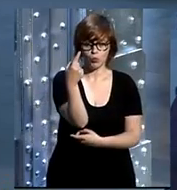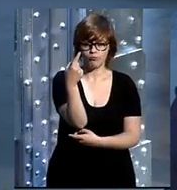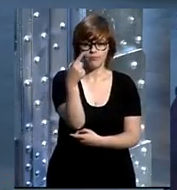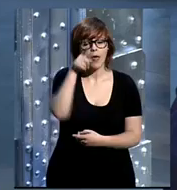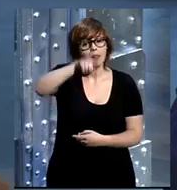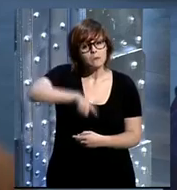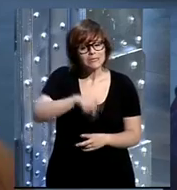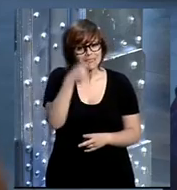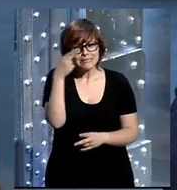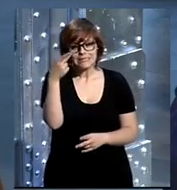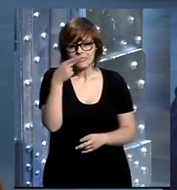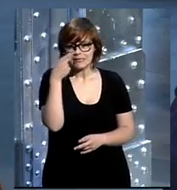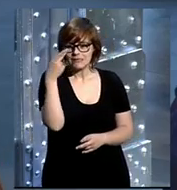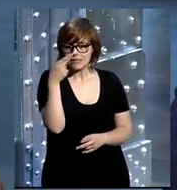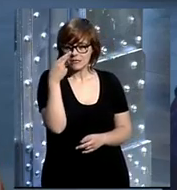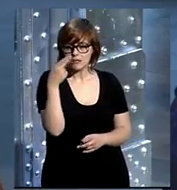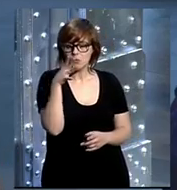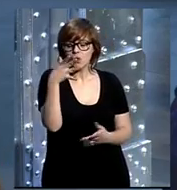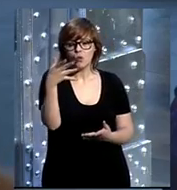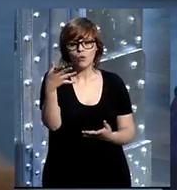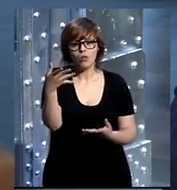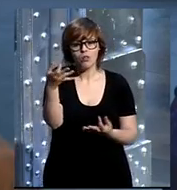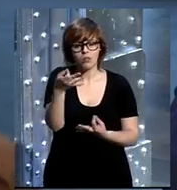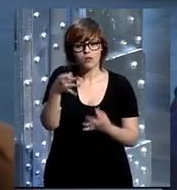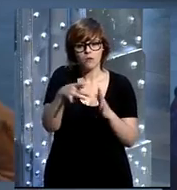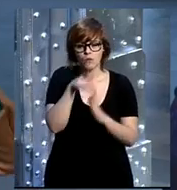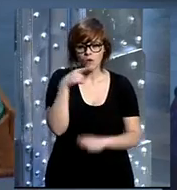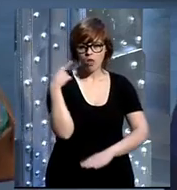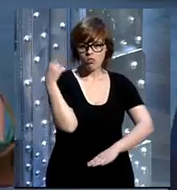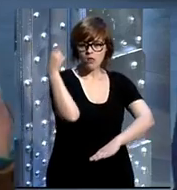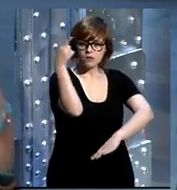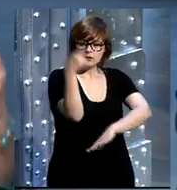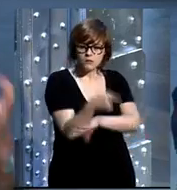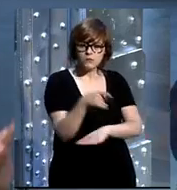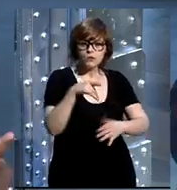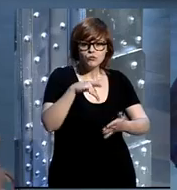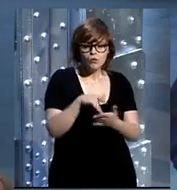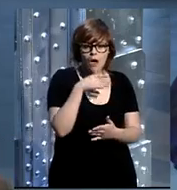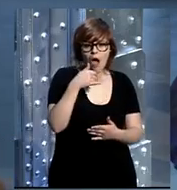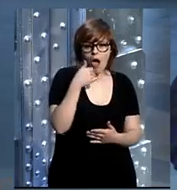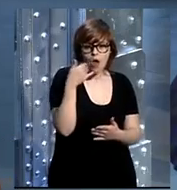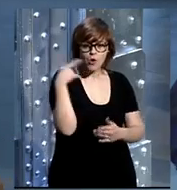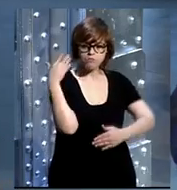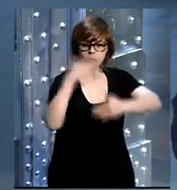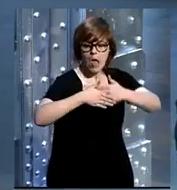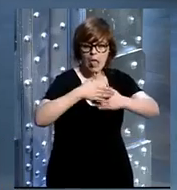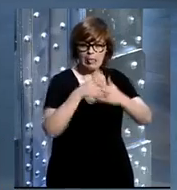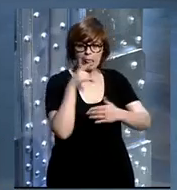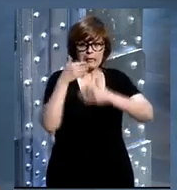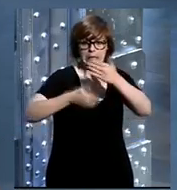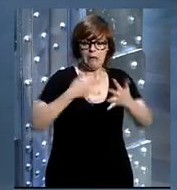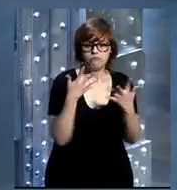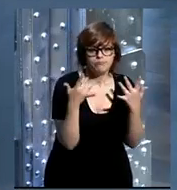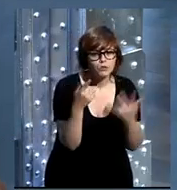interesante porque no hay que hacer una transposición de una directiva para la que hay un plazo más dilatado y para la